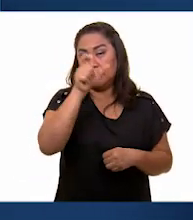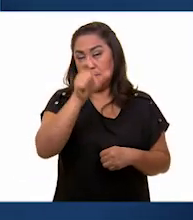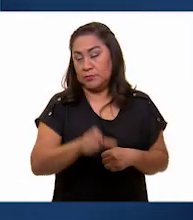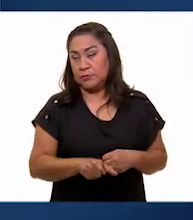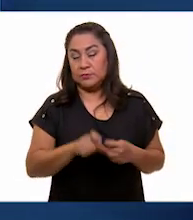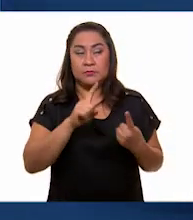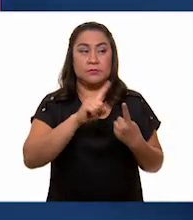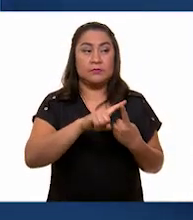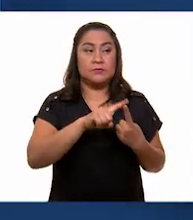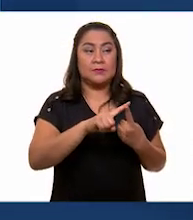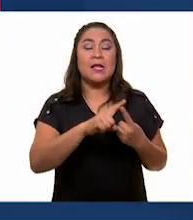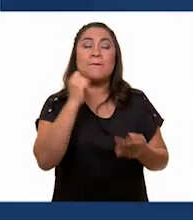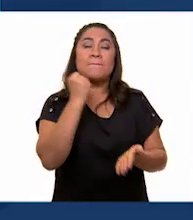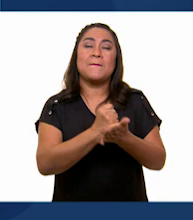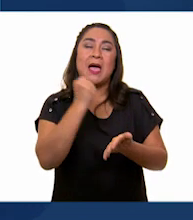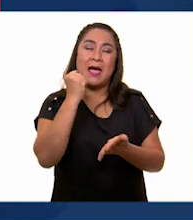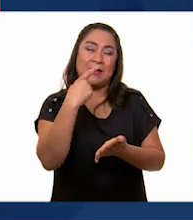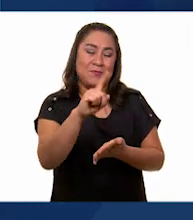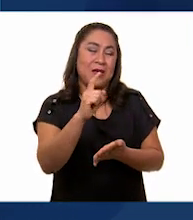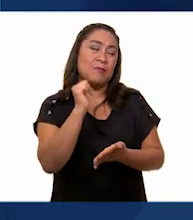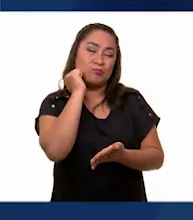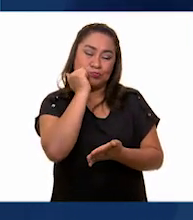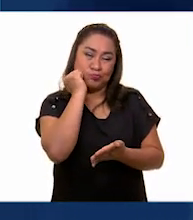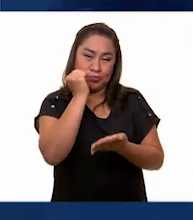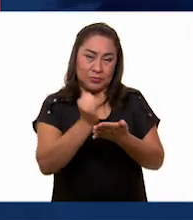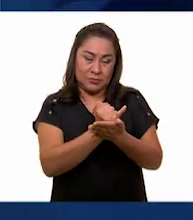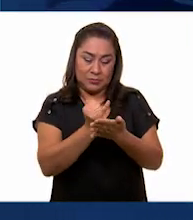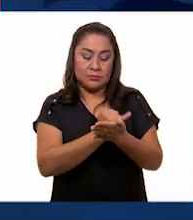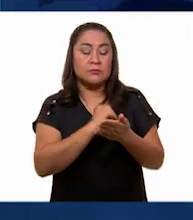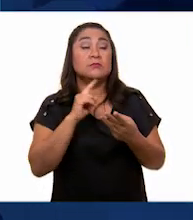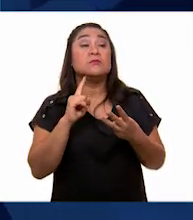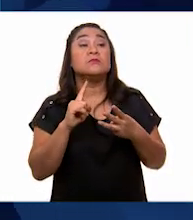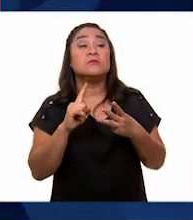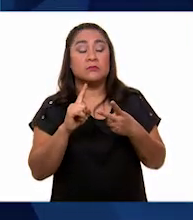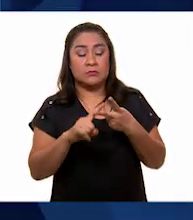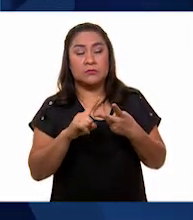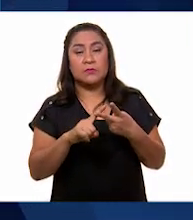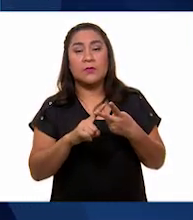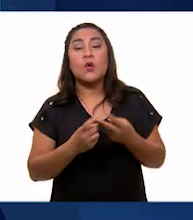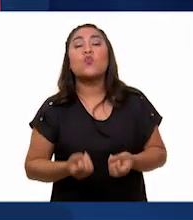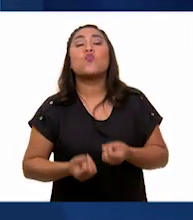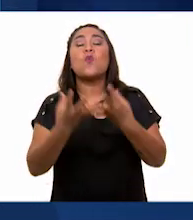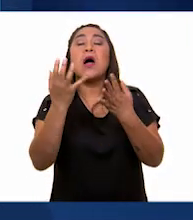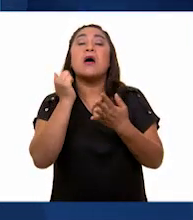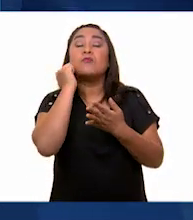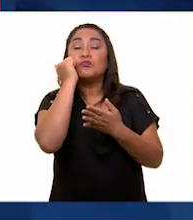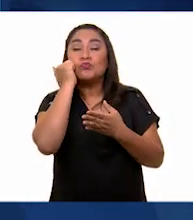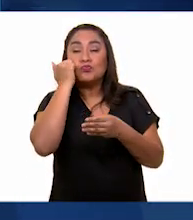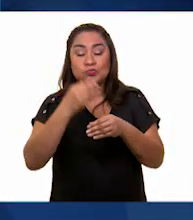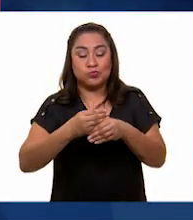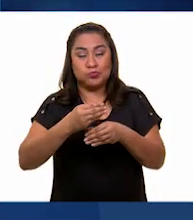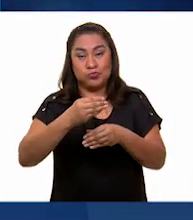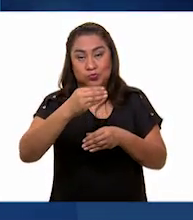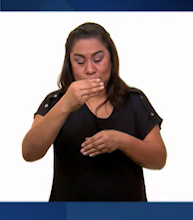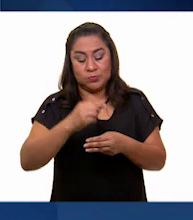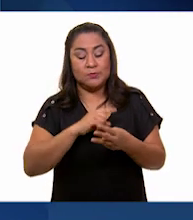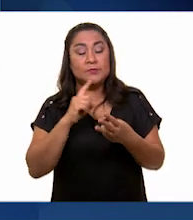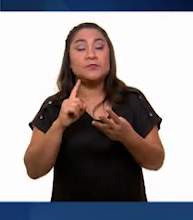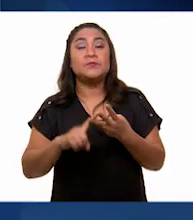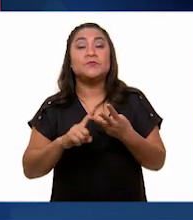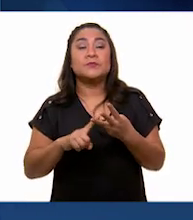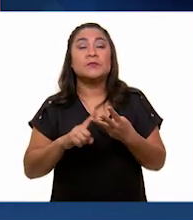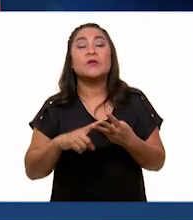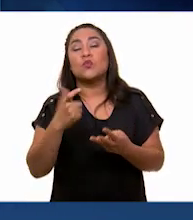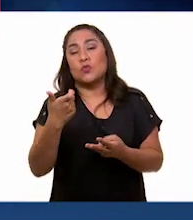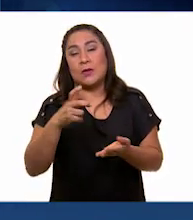está la marca del jabón. La segunda columna indica el número de jabones por paquete. Y la